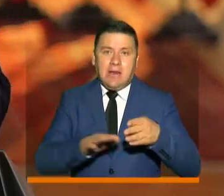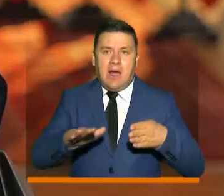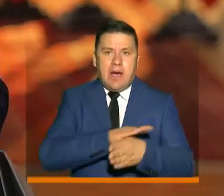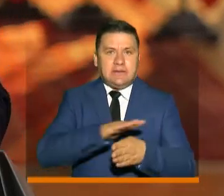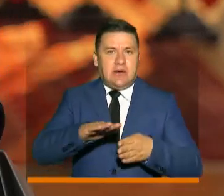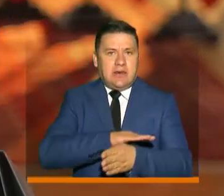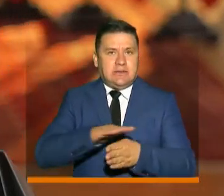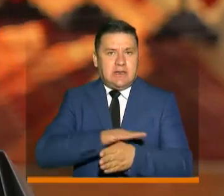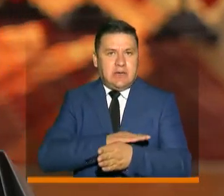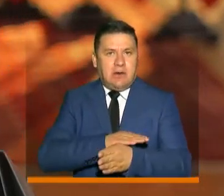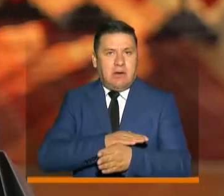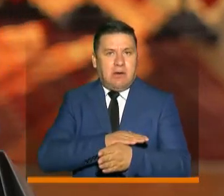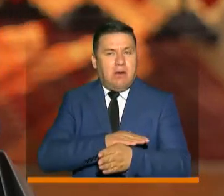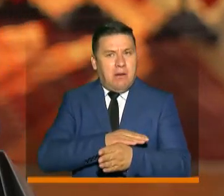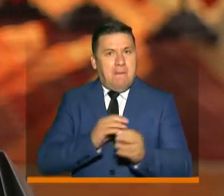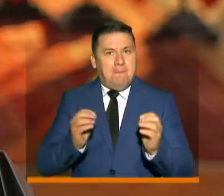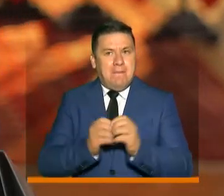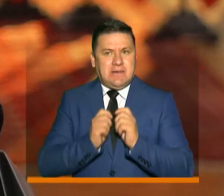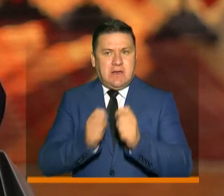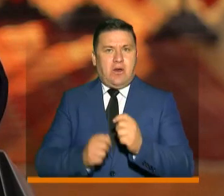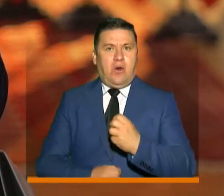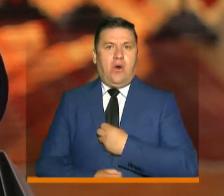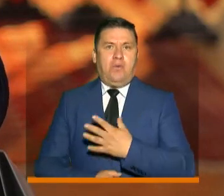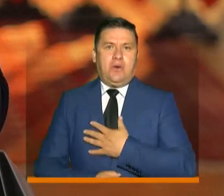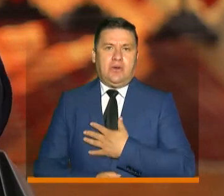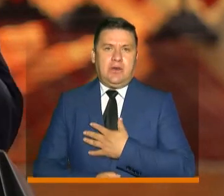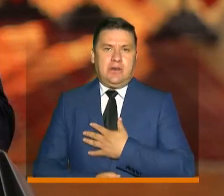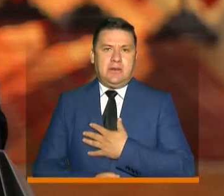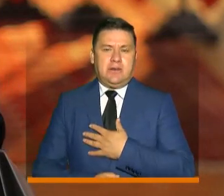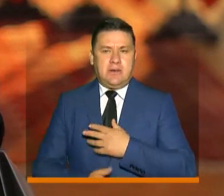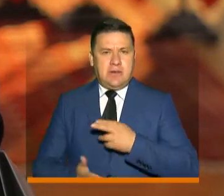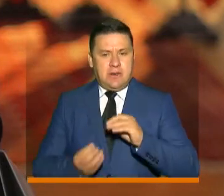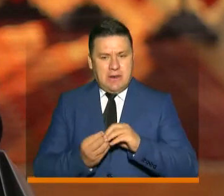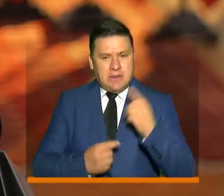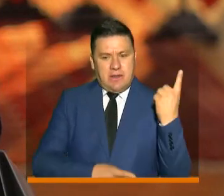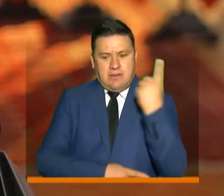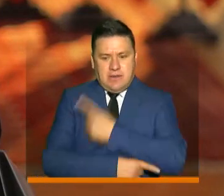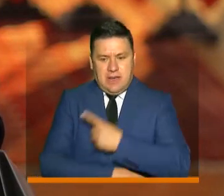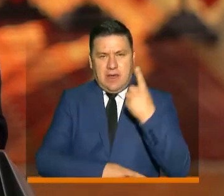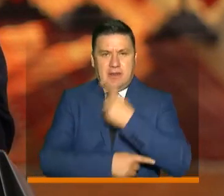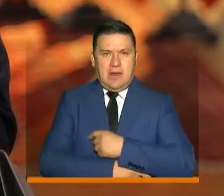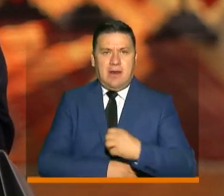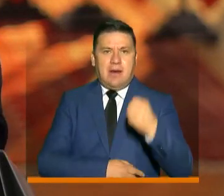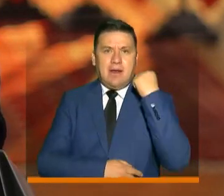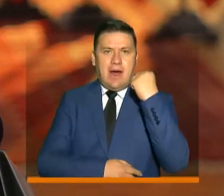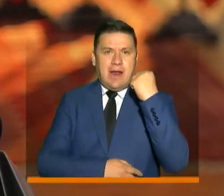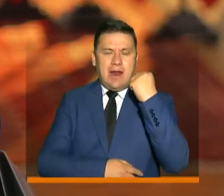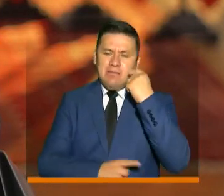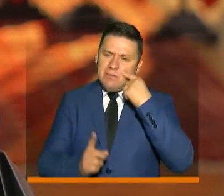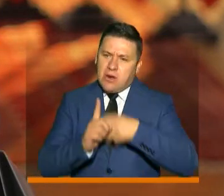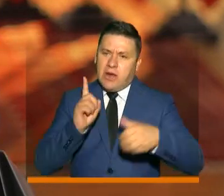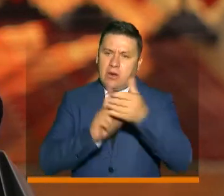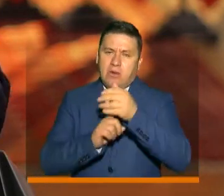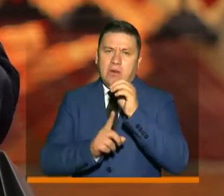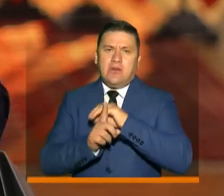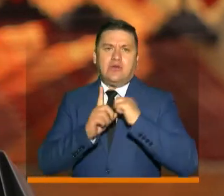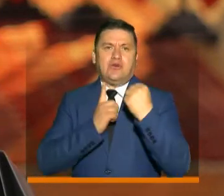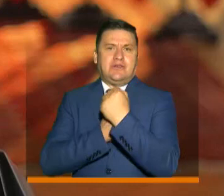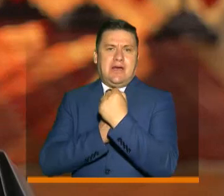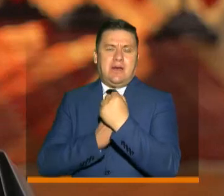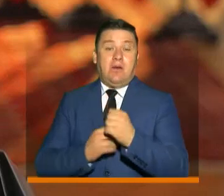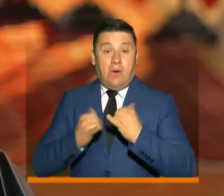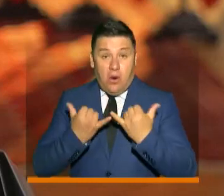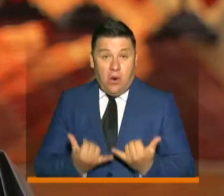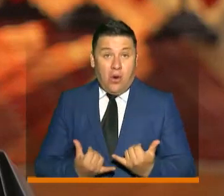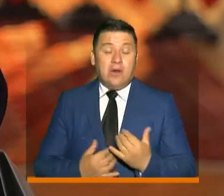a las oportunidades es lo que nos hará ganar cada día como sociedad hoy